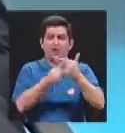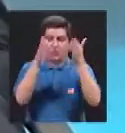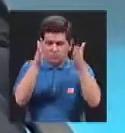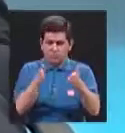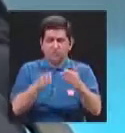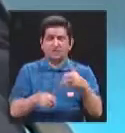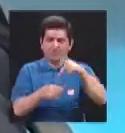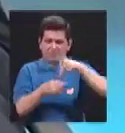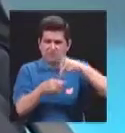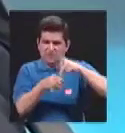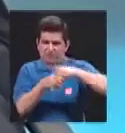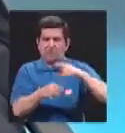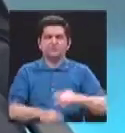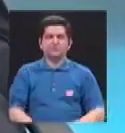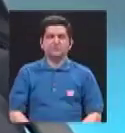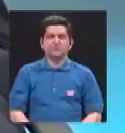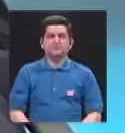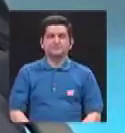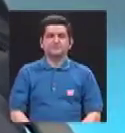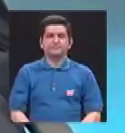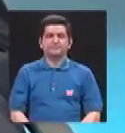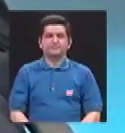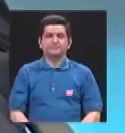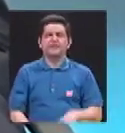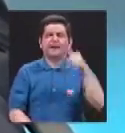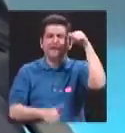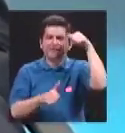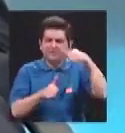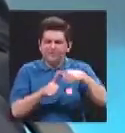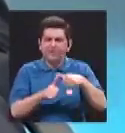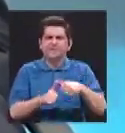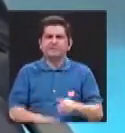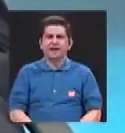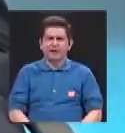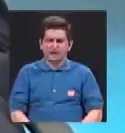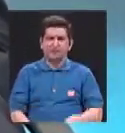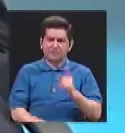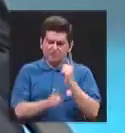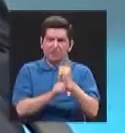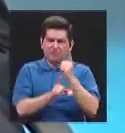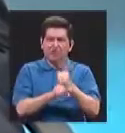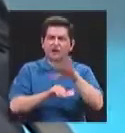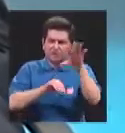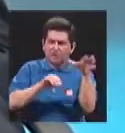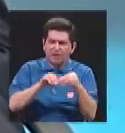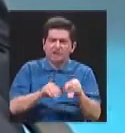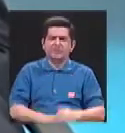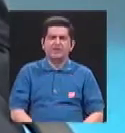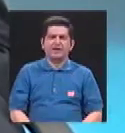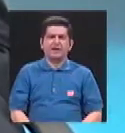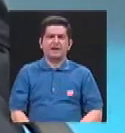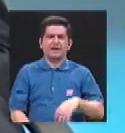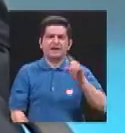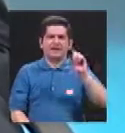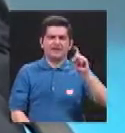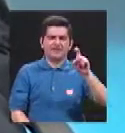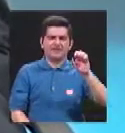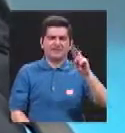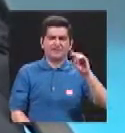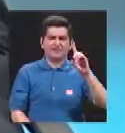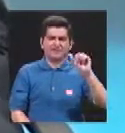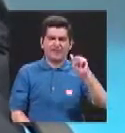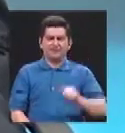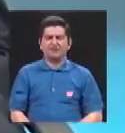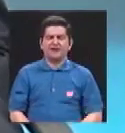demás. Efectivamente, y pues podemos recordar, y hacemos bien, claro, en sumar el Exendra a